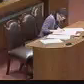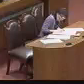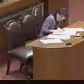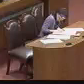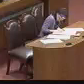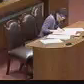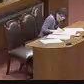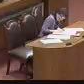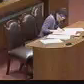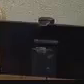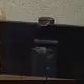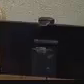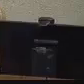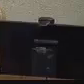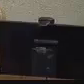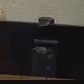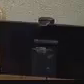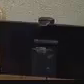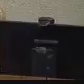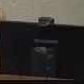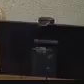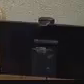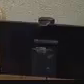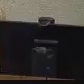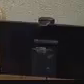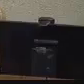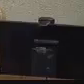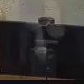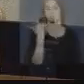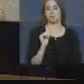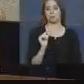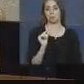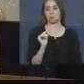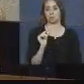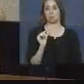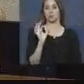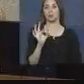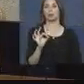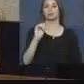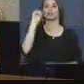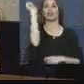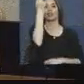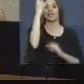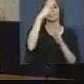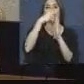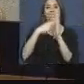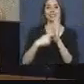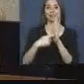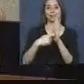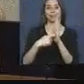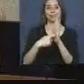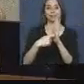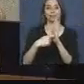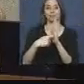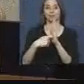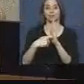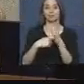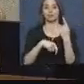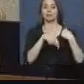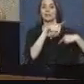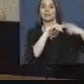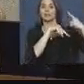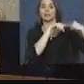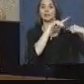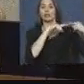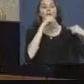Ha terminado el mes de septiembre hace muy pocos días, mes en que, entre otras cosas, aparte de lo histórico que